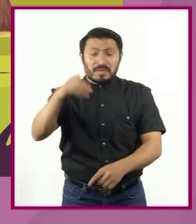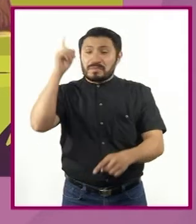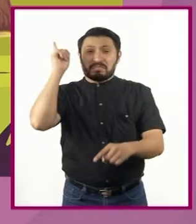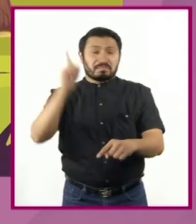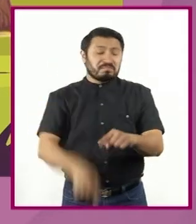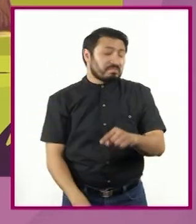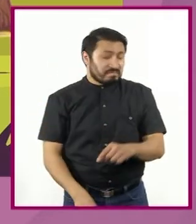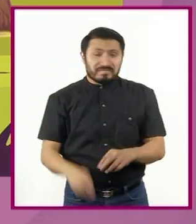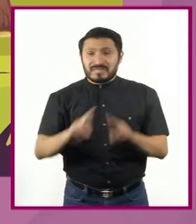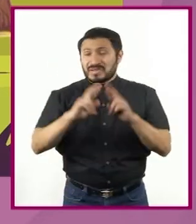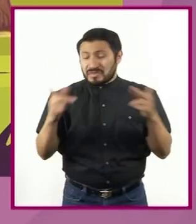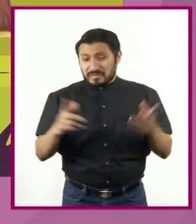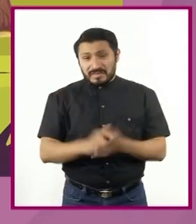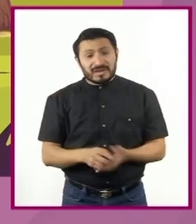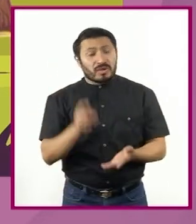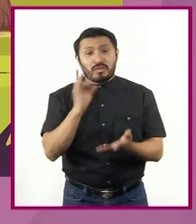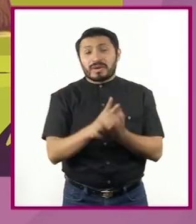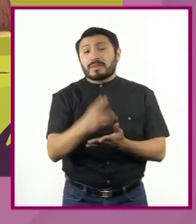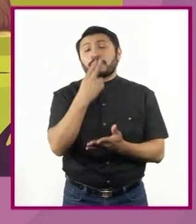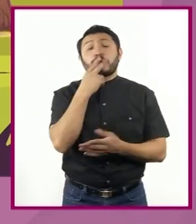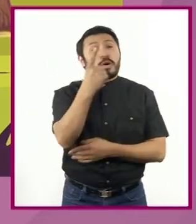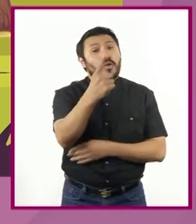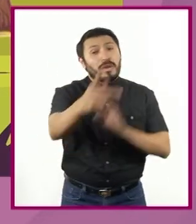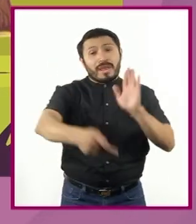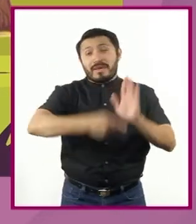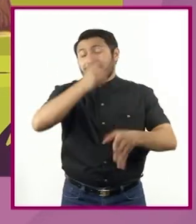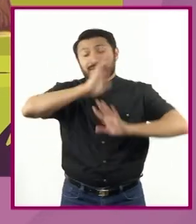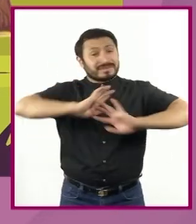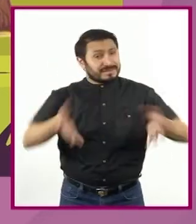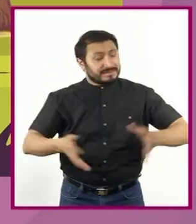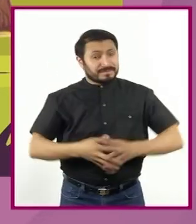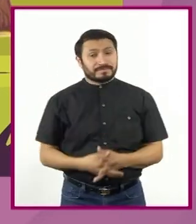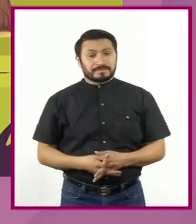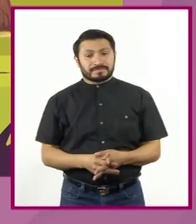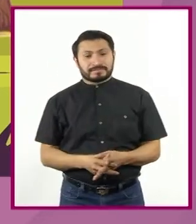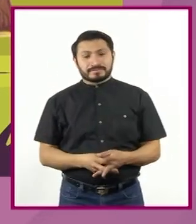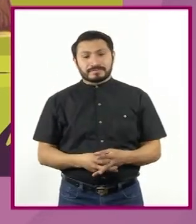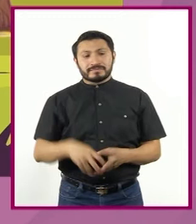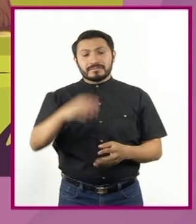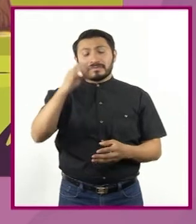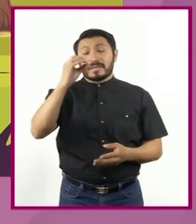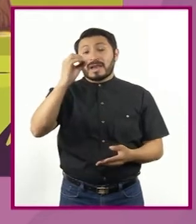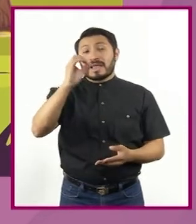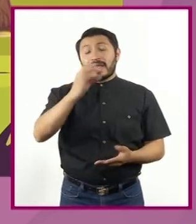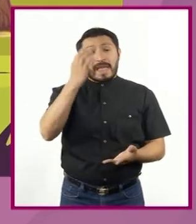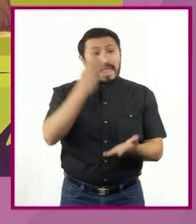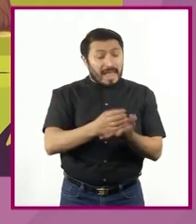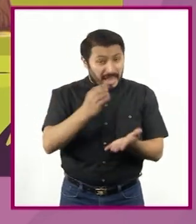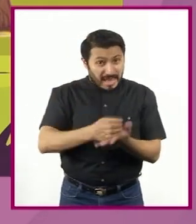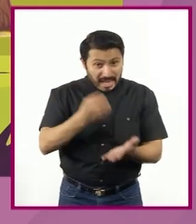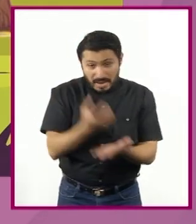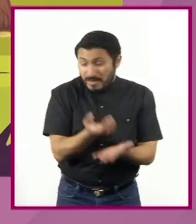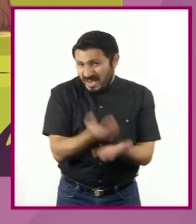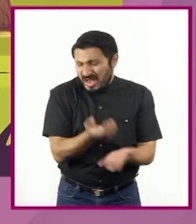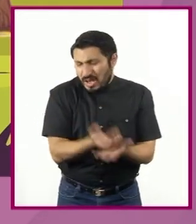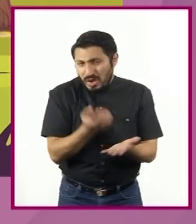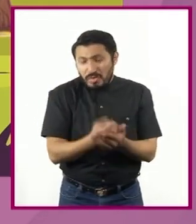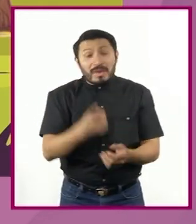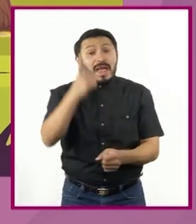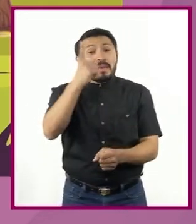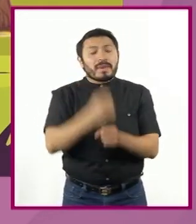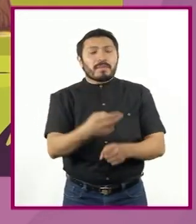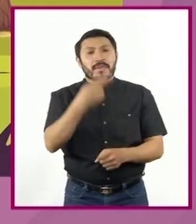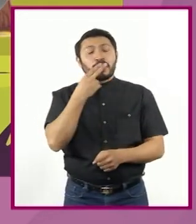podían emplearse una sola vez. El cobre fue el primer metal que fundieron los seres humanos y fue empleado para